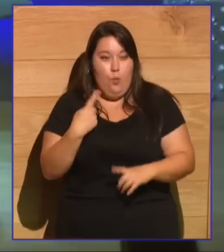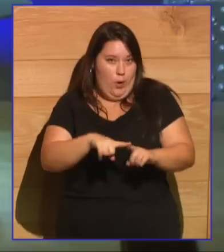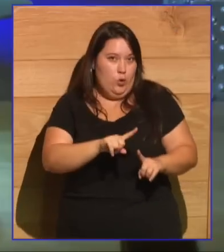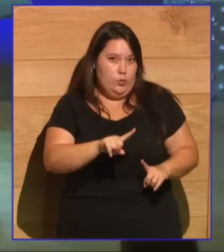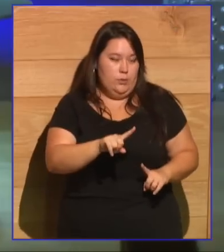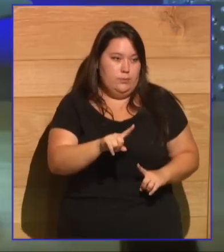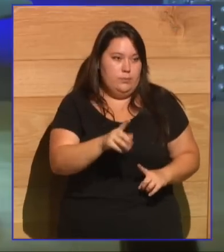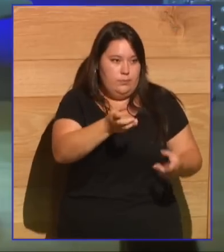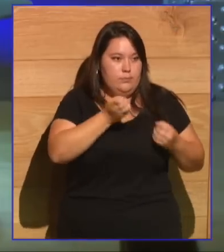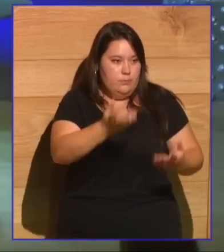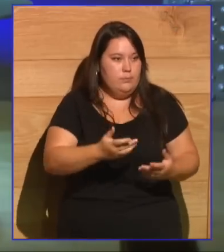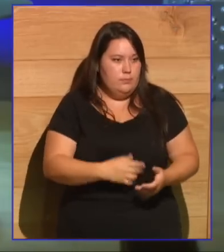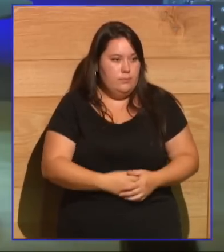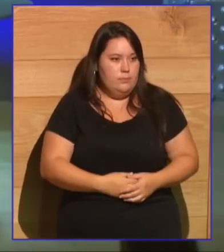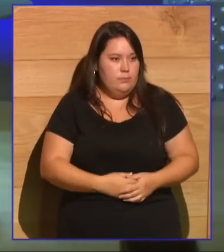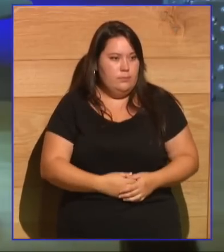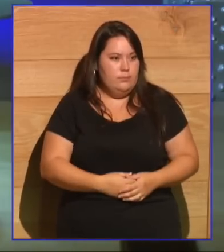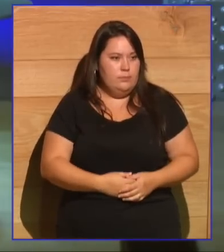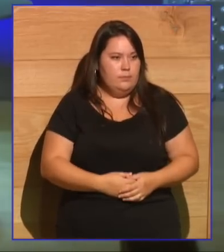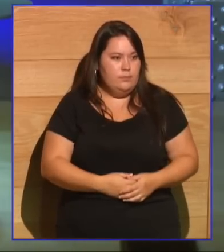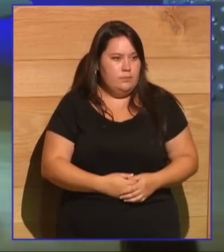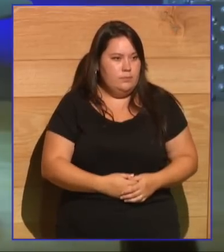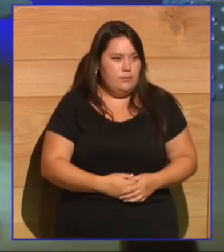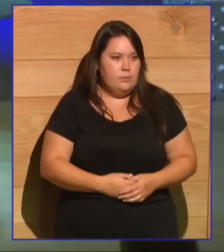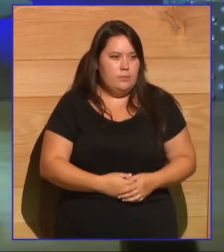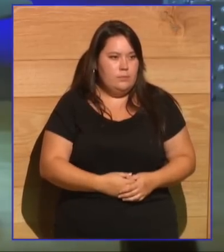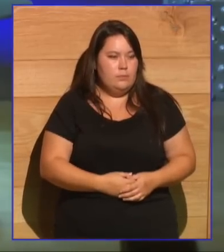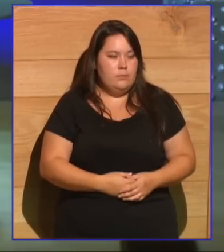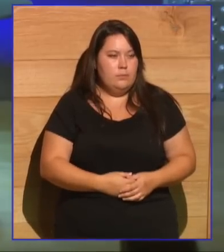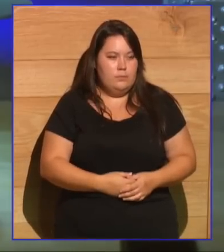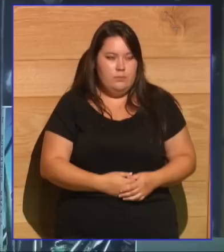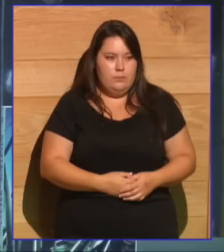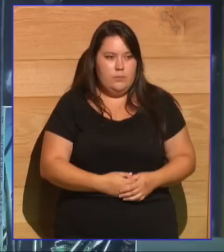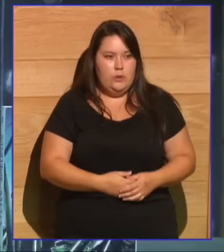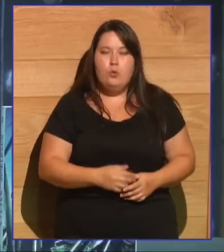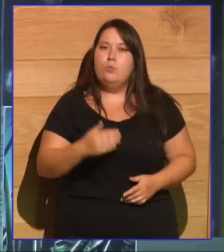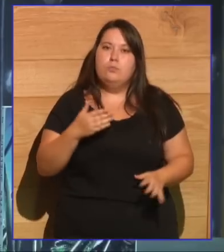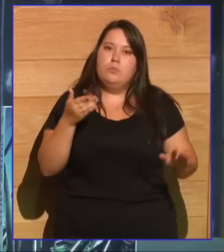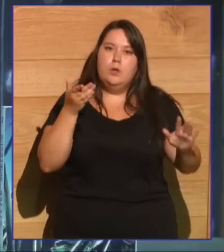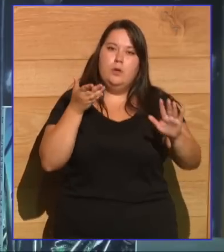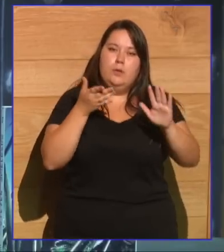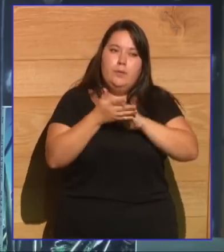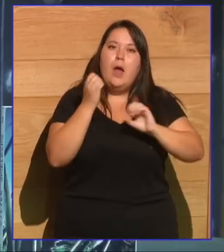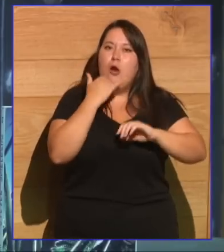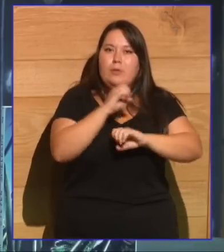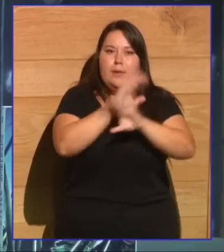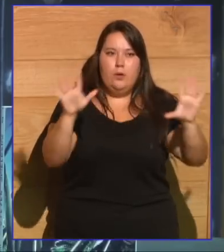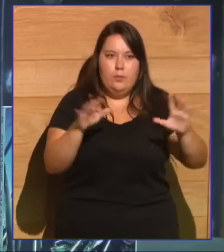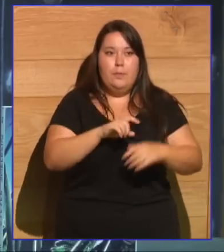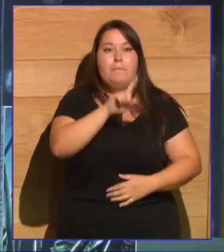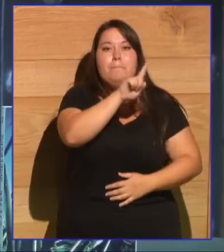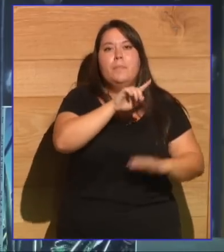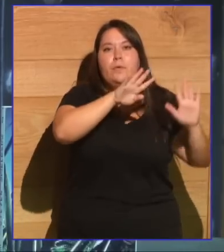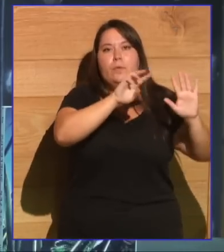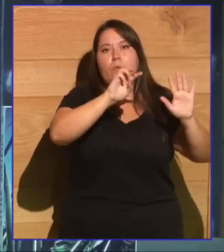arturo en en 20 segundos porque sirve muy bien como definidor de lo que estaba en 1940 y unos auriculares